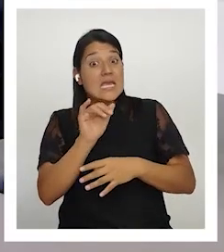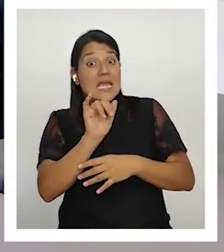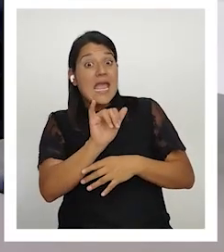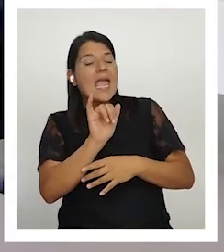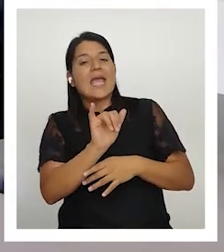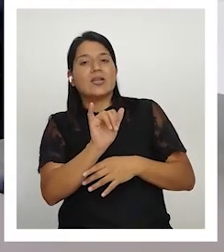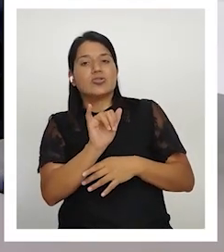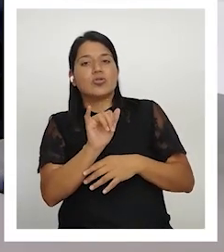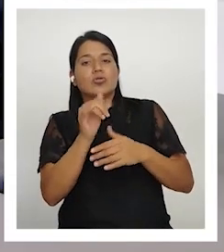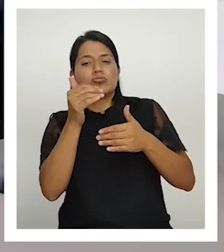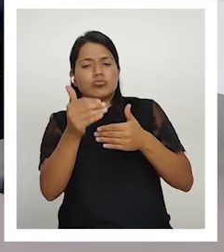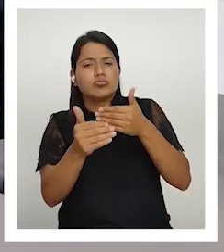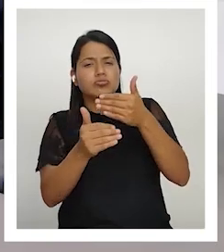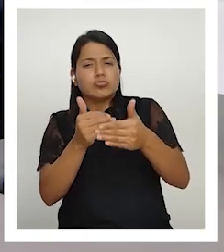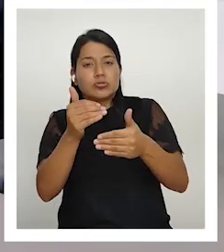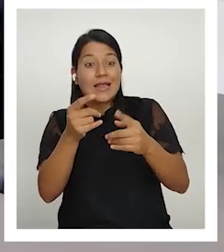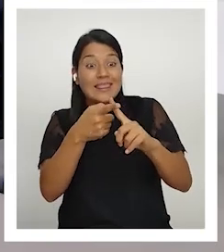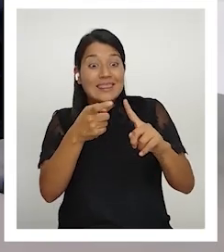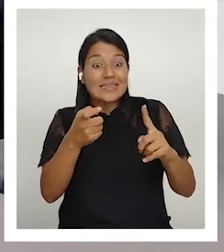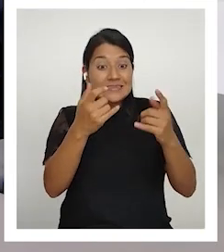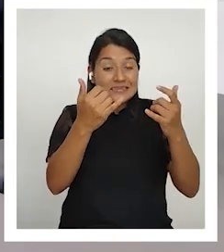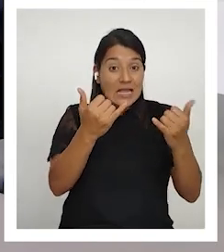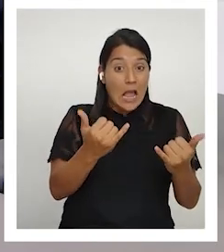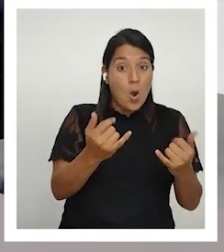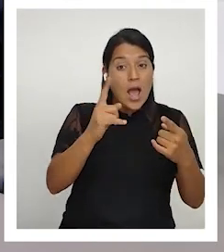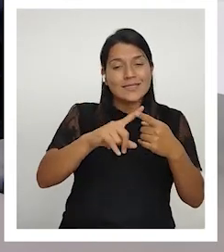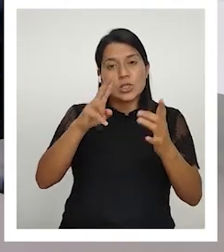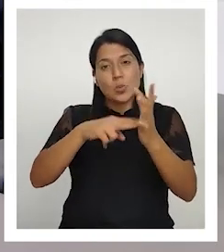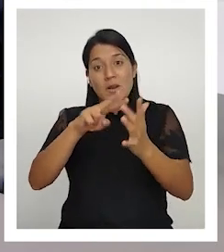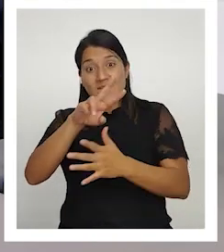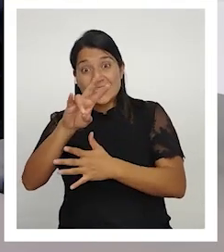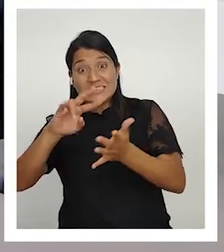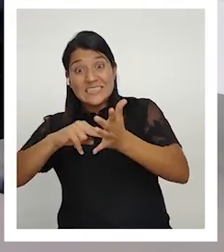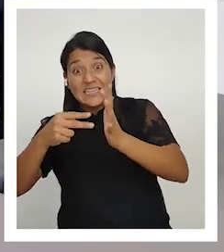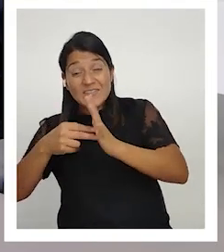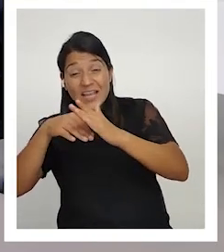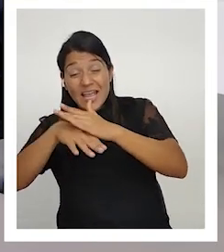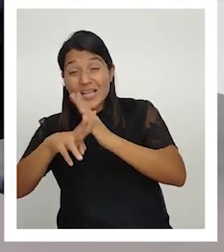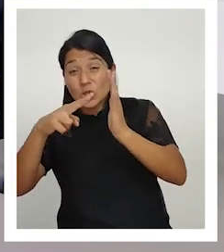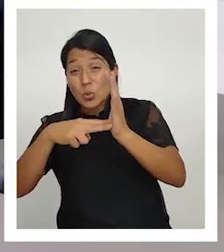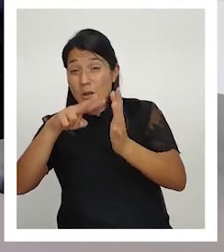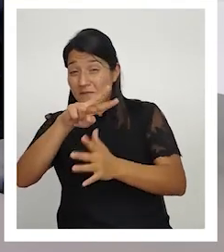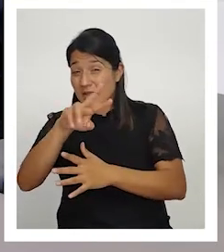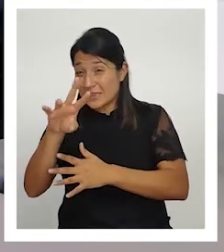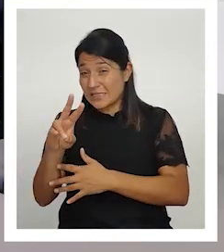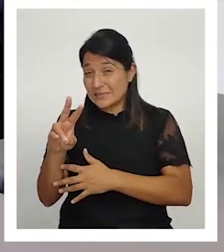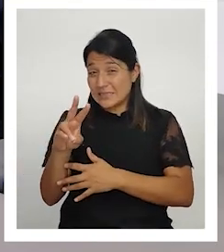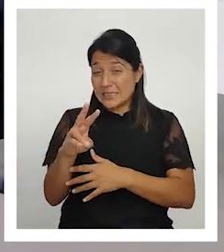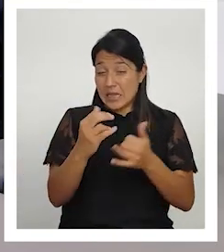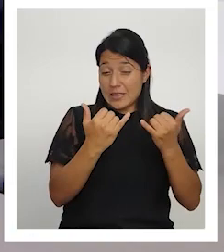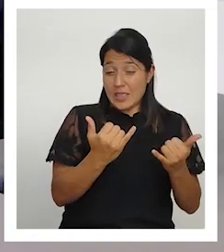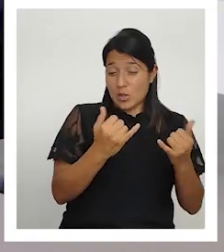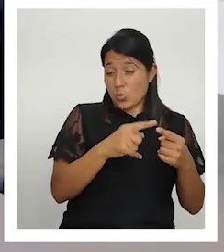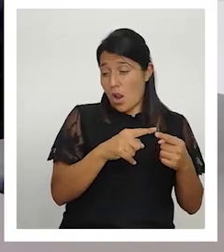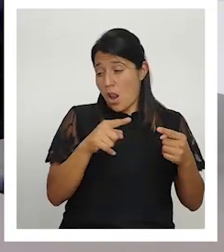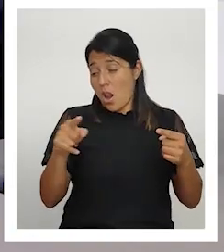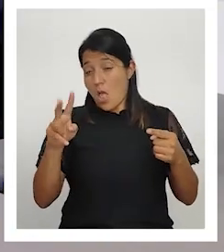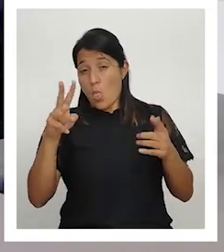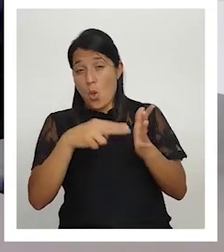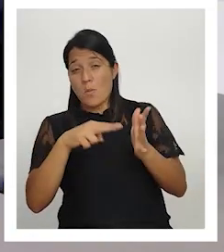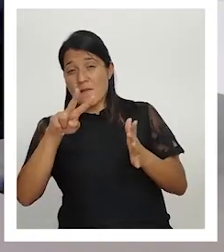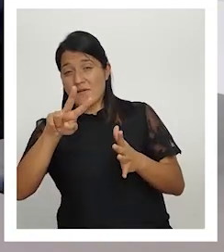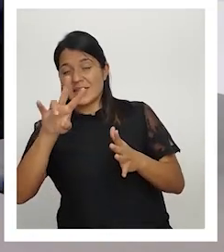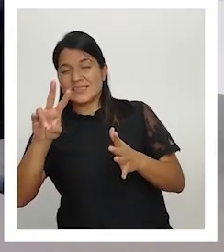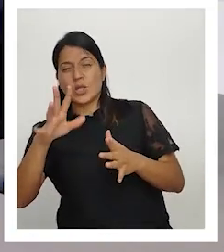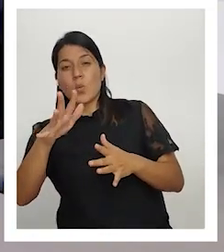aquí al 2027 estaríamos pasando a pagar más o menos de lo actual a lo que viene, como un